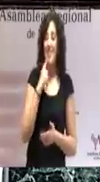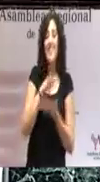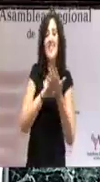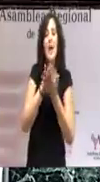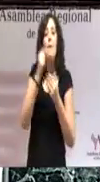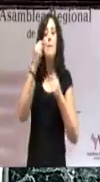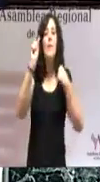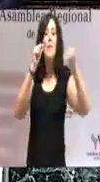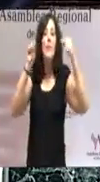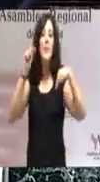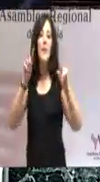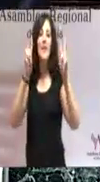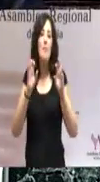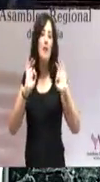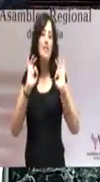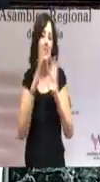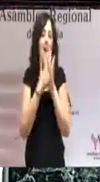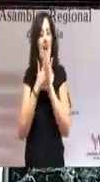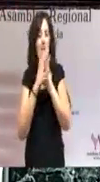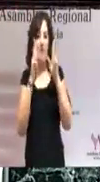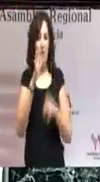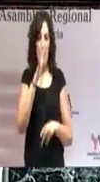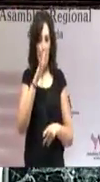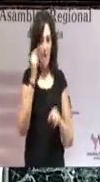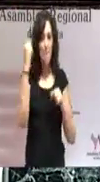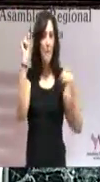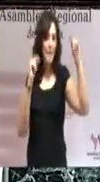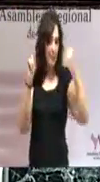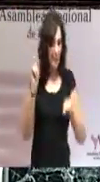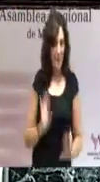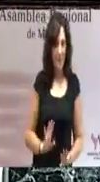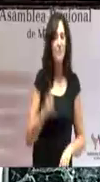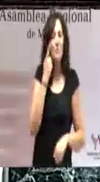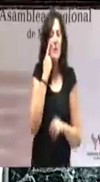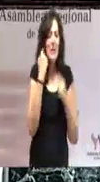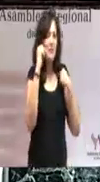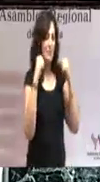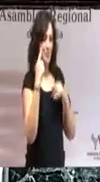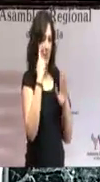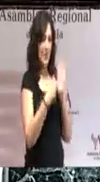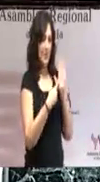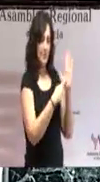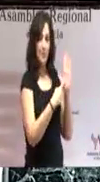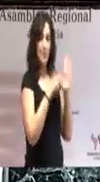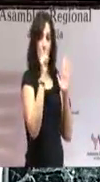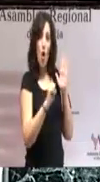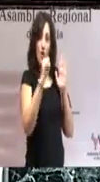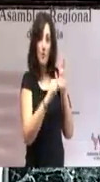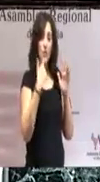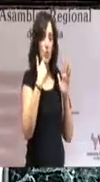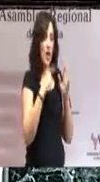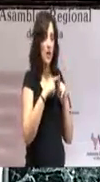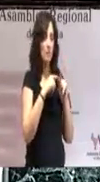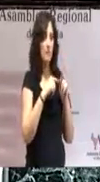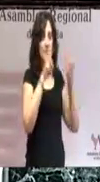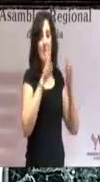matices a la hora de referirse al agua. Mire, mire los matices. Podemos rechaza el cuento chino